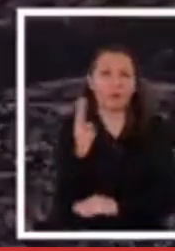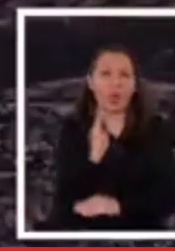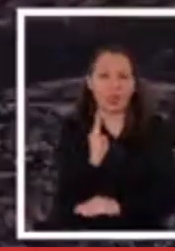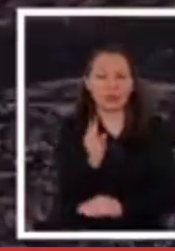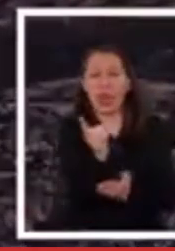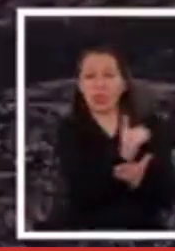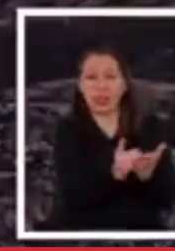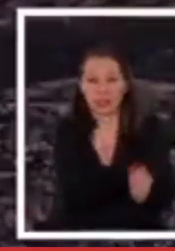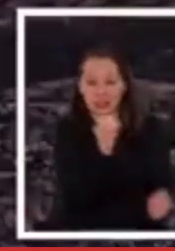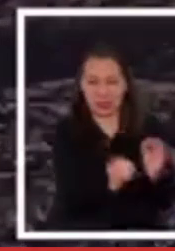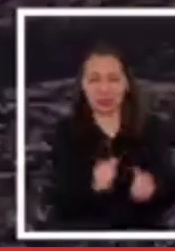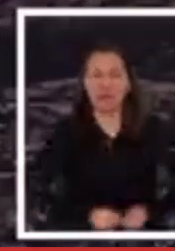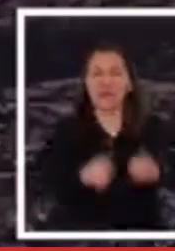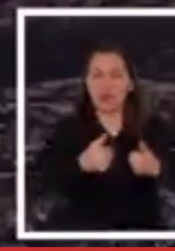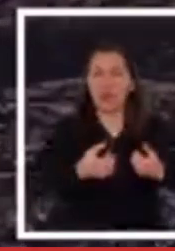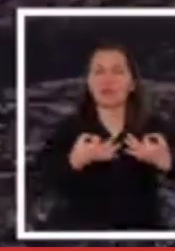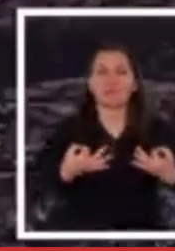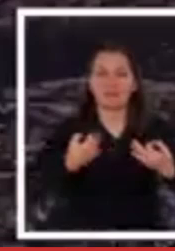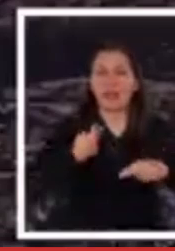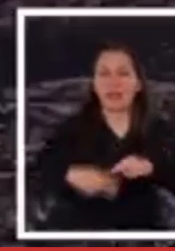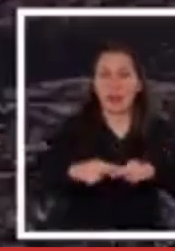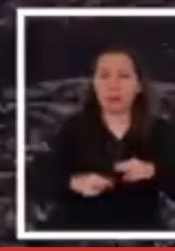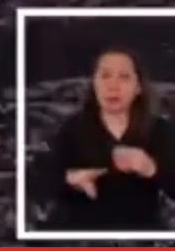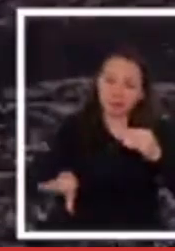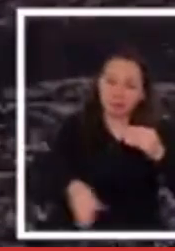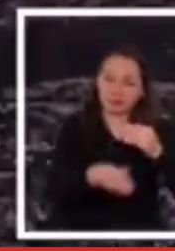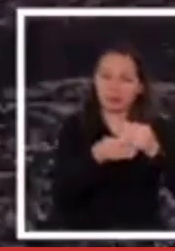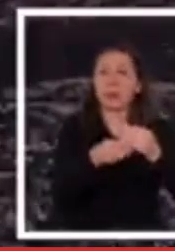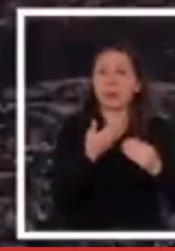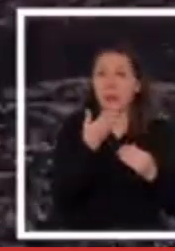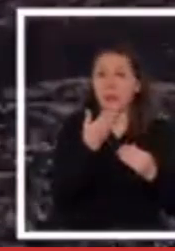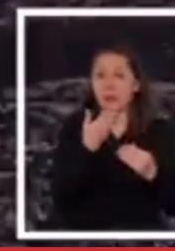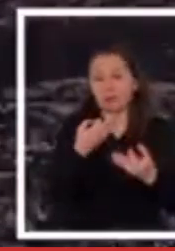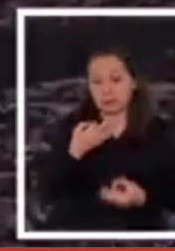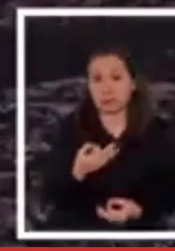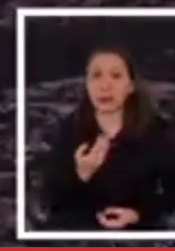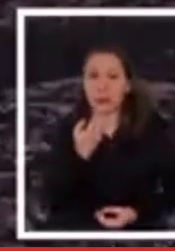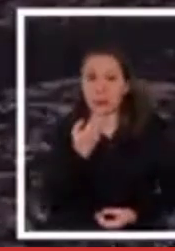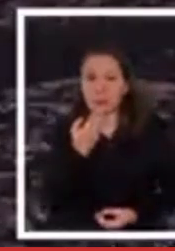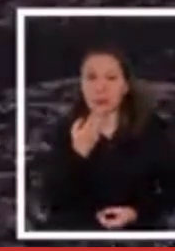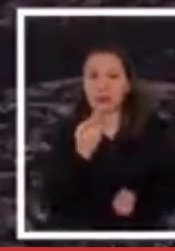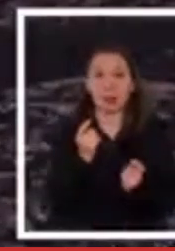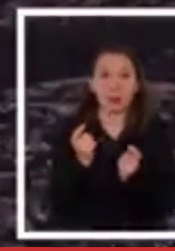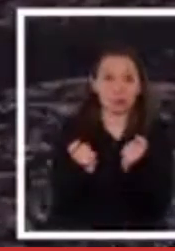para diseñar bien lo que vamos a realizar complementario Por cierto también a recursos de los distintos